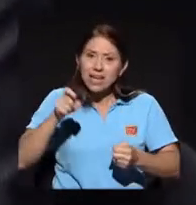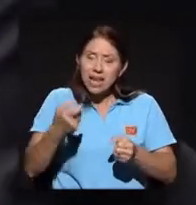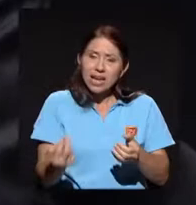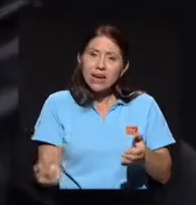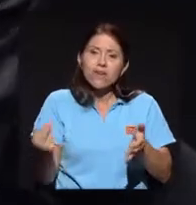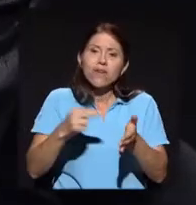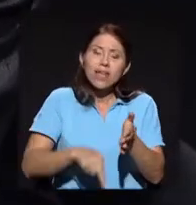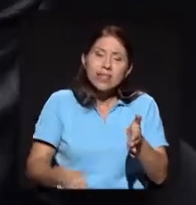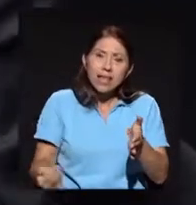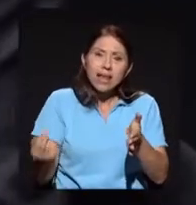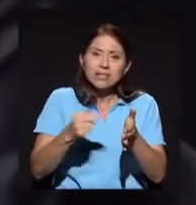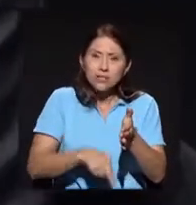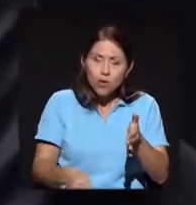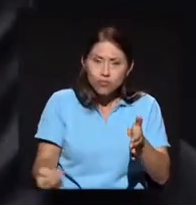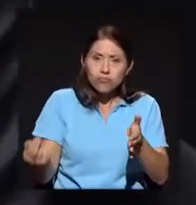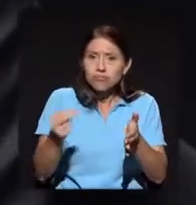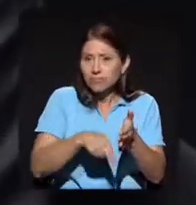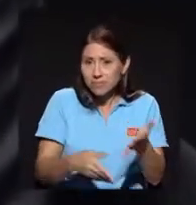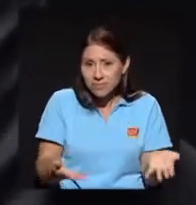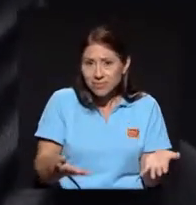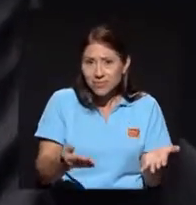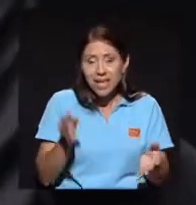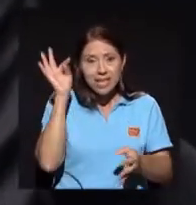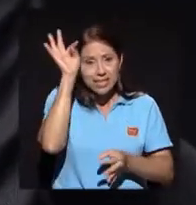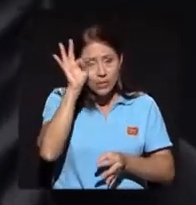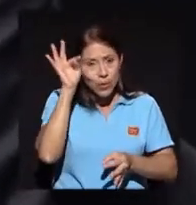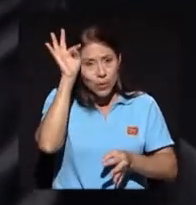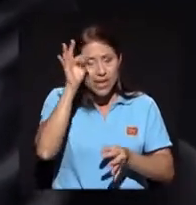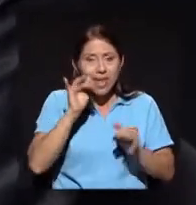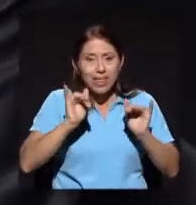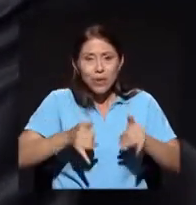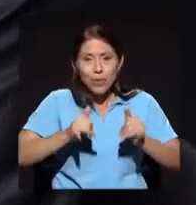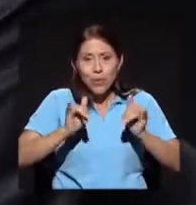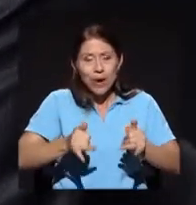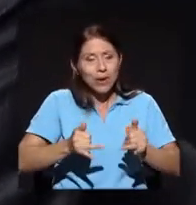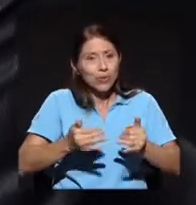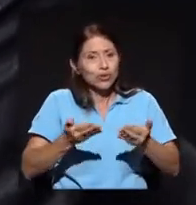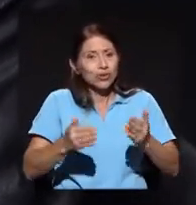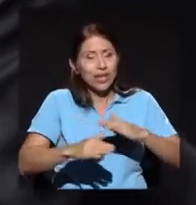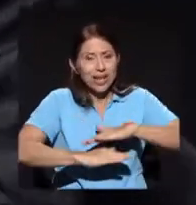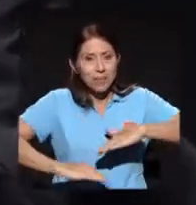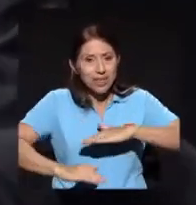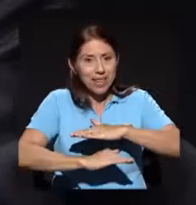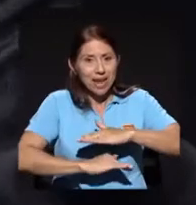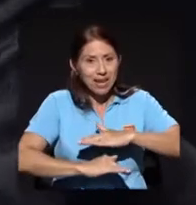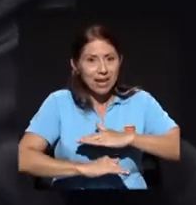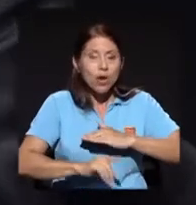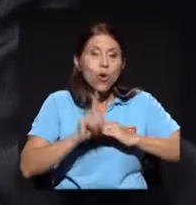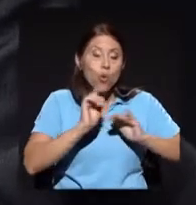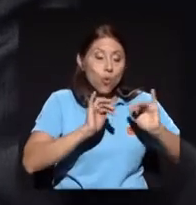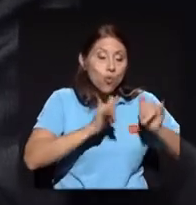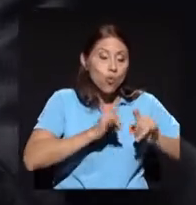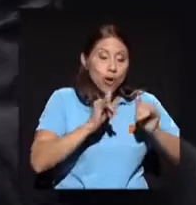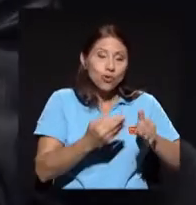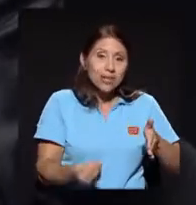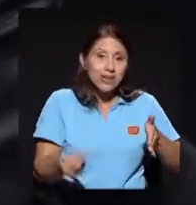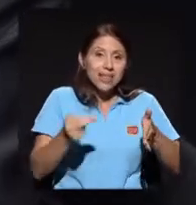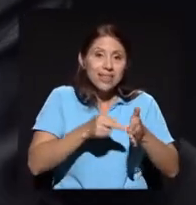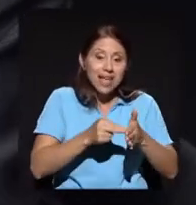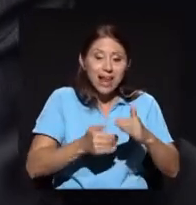es teoría de juegos elemental un juego se reitera genera incentivos